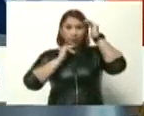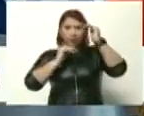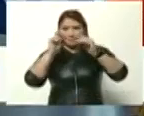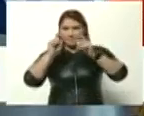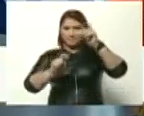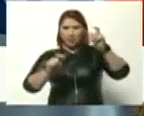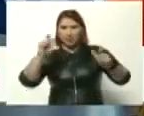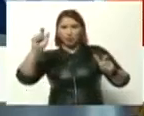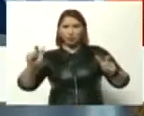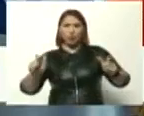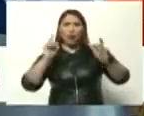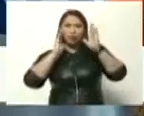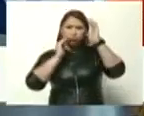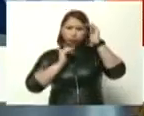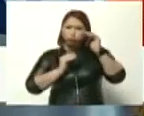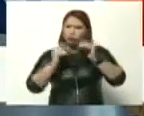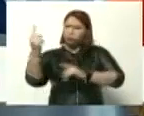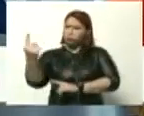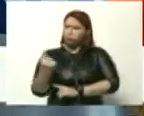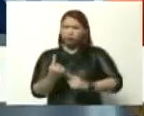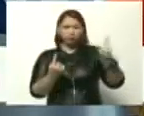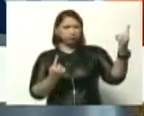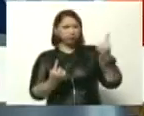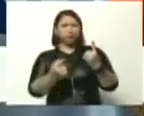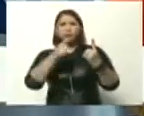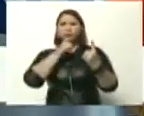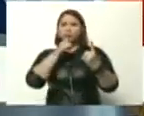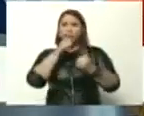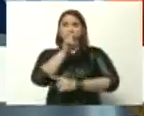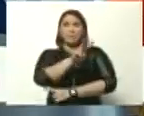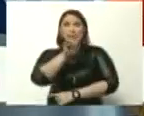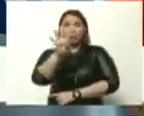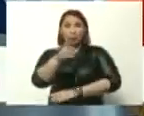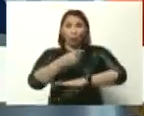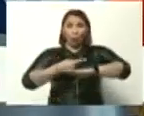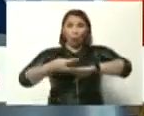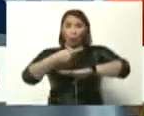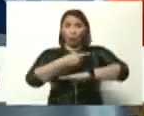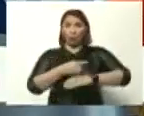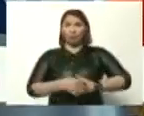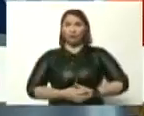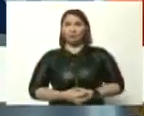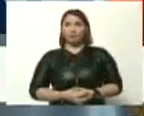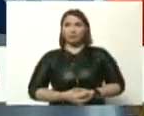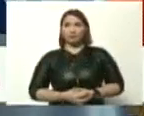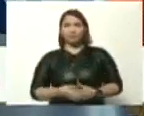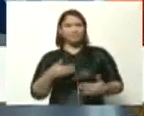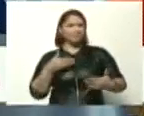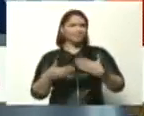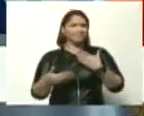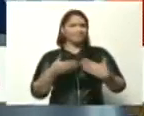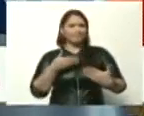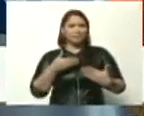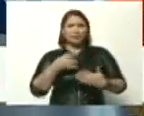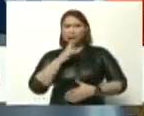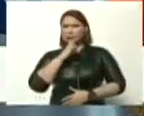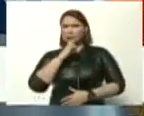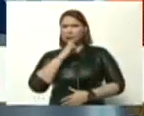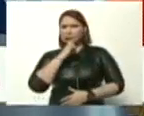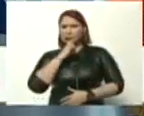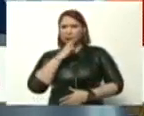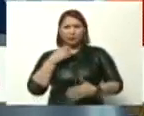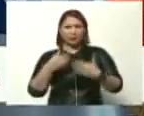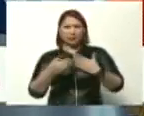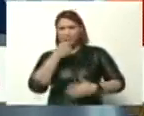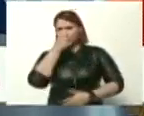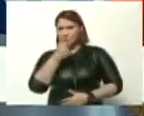para atender a la ciudadana, las 24 horas, más allá de las limitaciones, más allá,